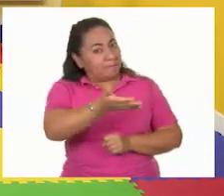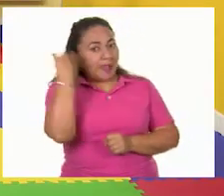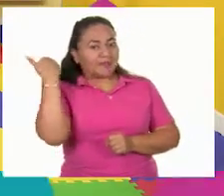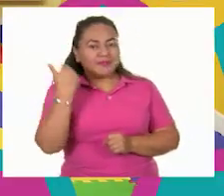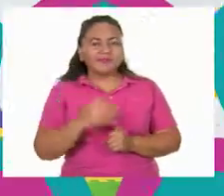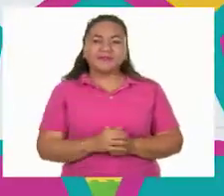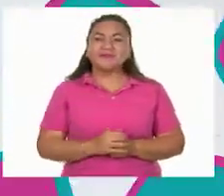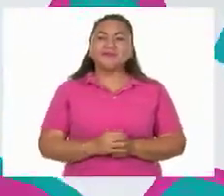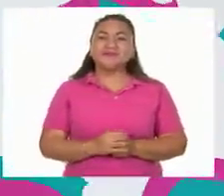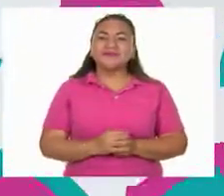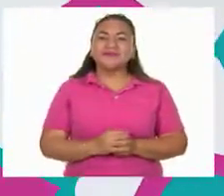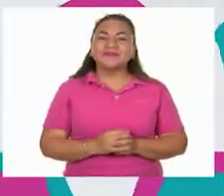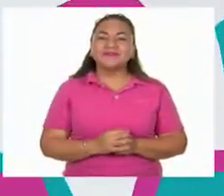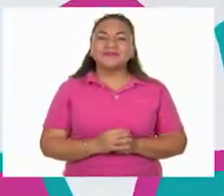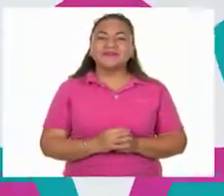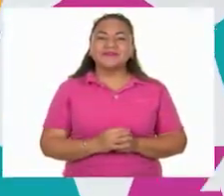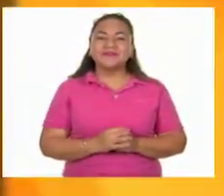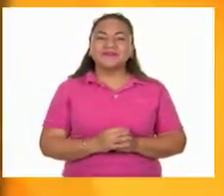vamos!